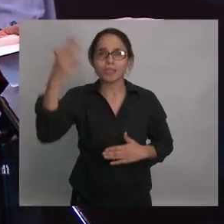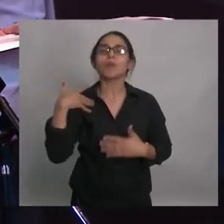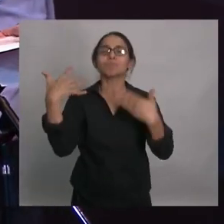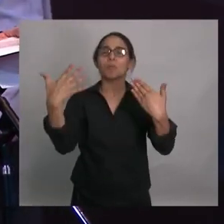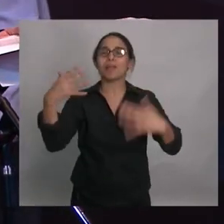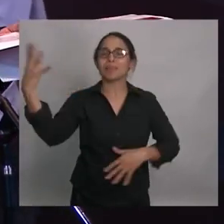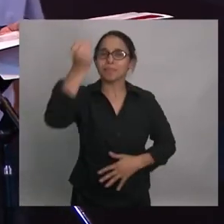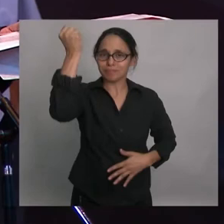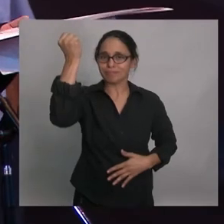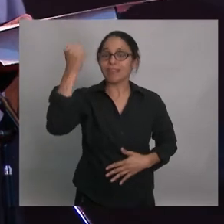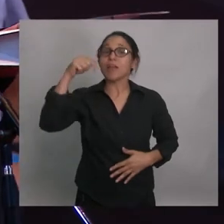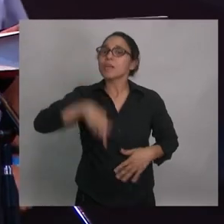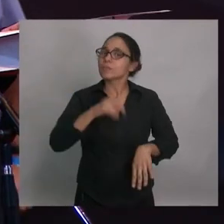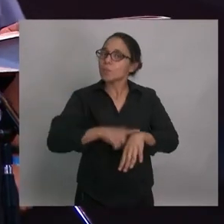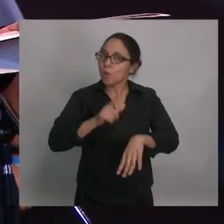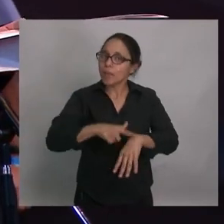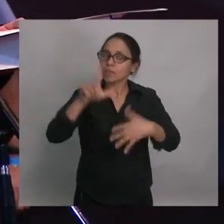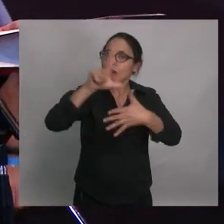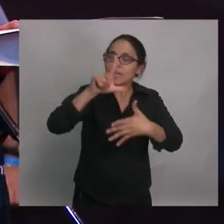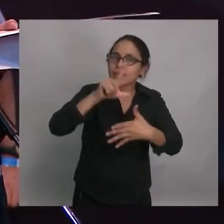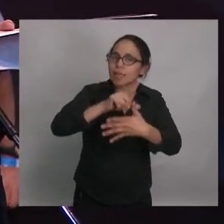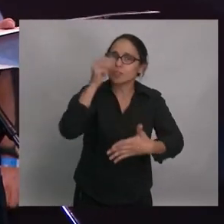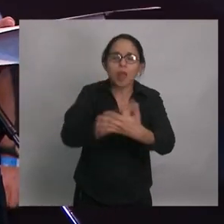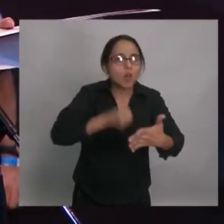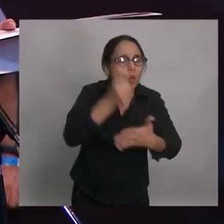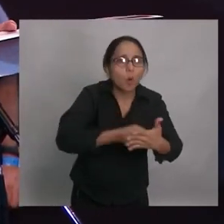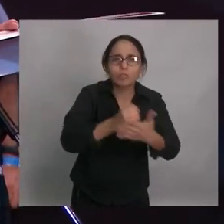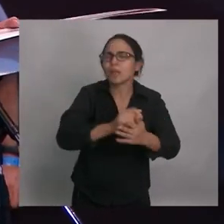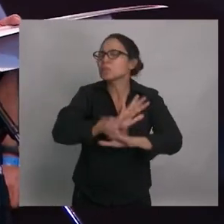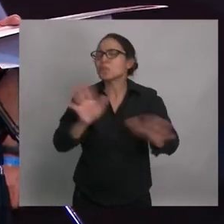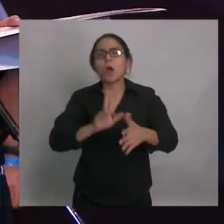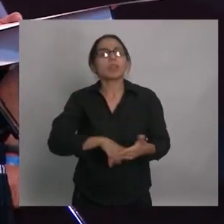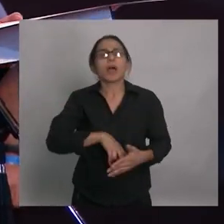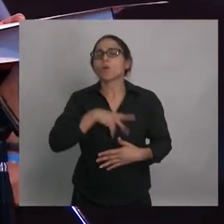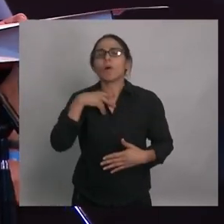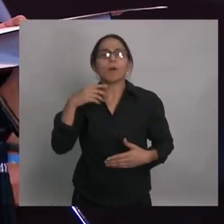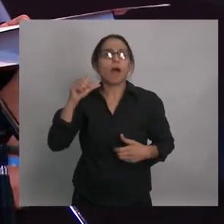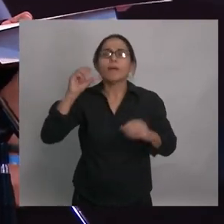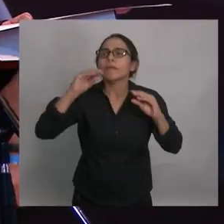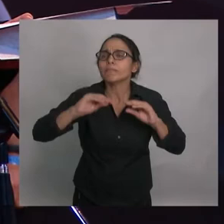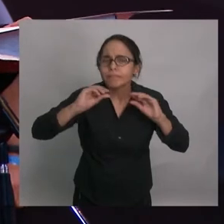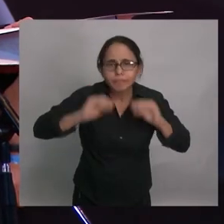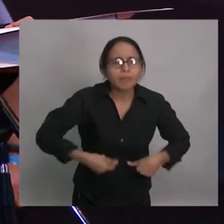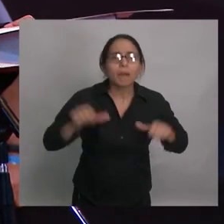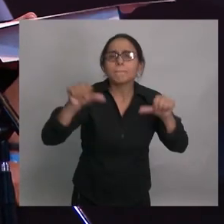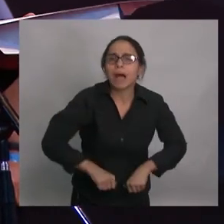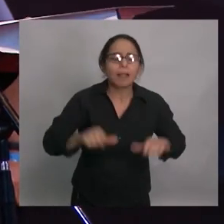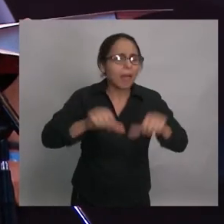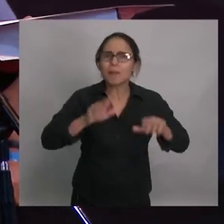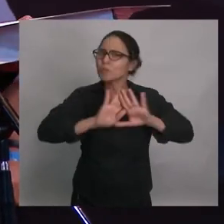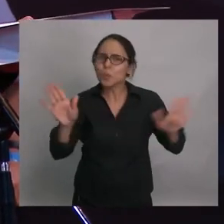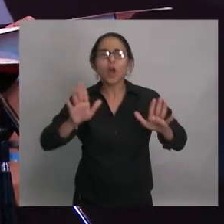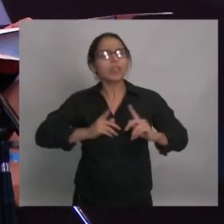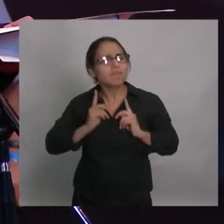américa latina es un momento levantando no importa cuántas veces nos caigamos lo importante es cuántas veces nos levantamos que